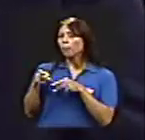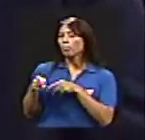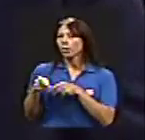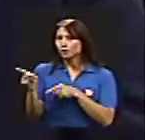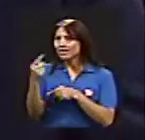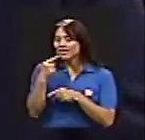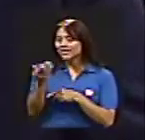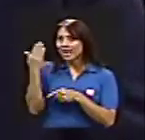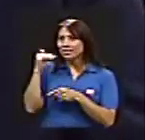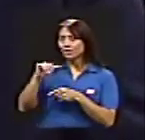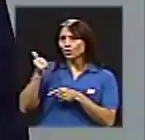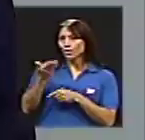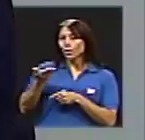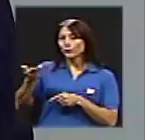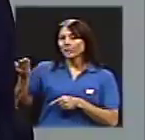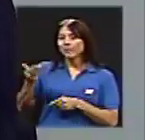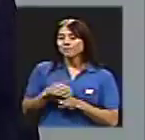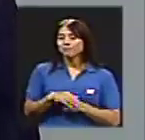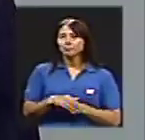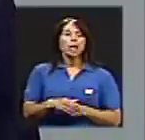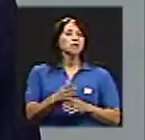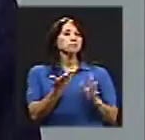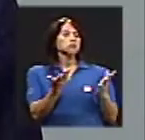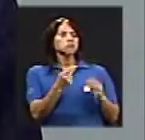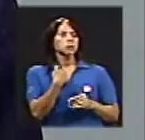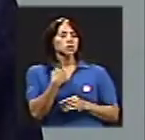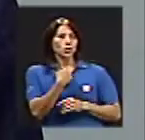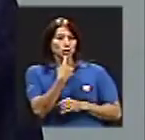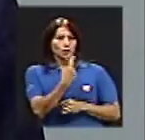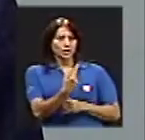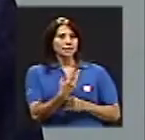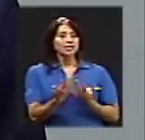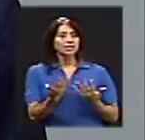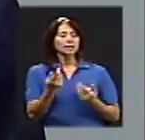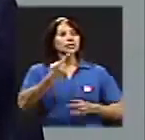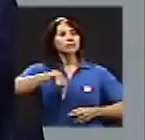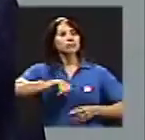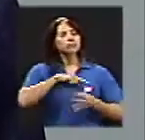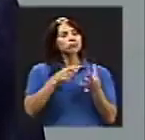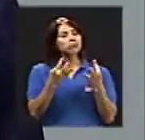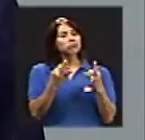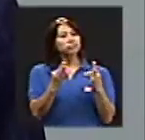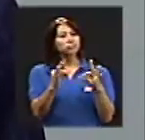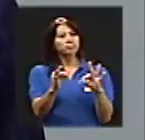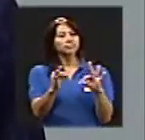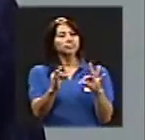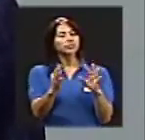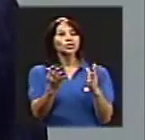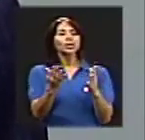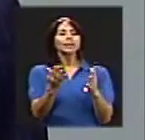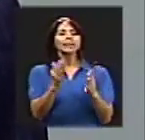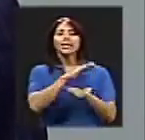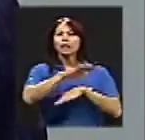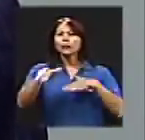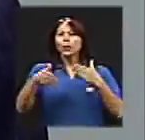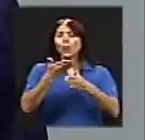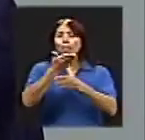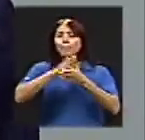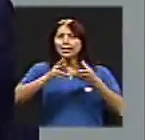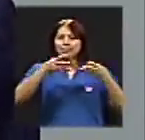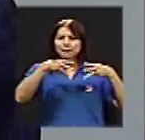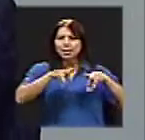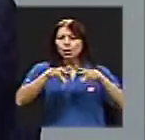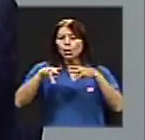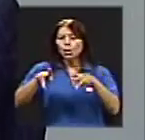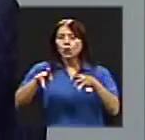No. Lo que yo iba a decir es que precisamente estamos tratando de limpiar toda la parte metodológica para